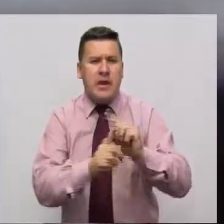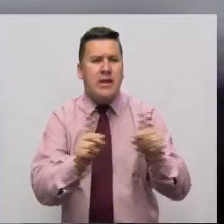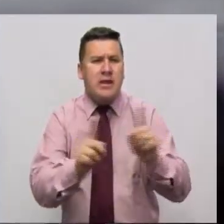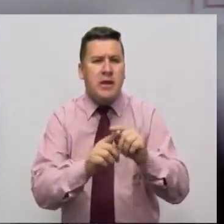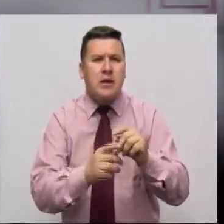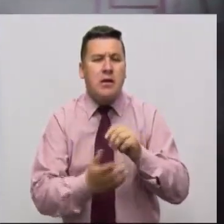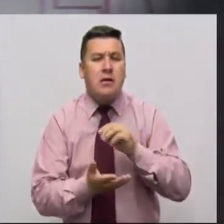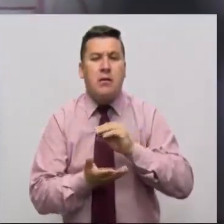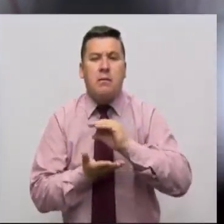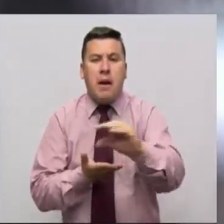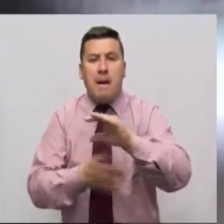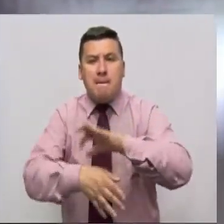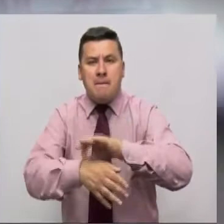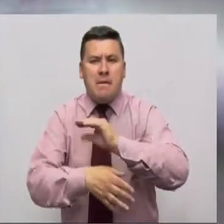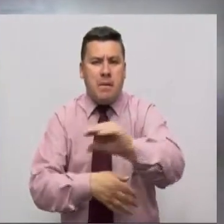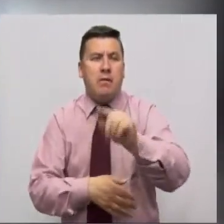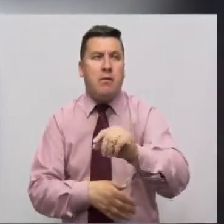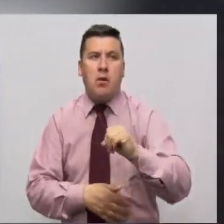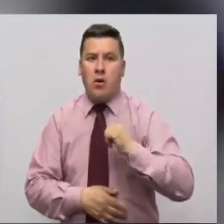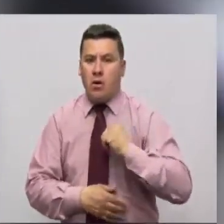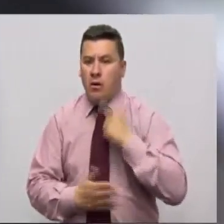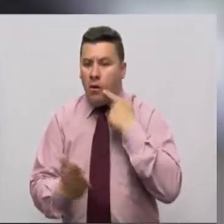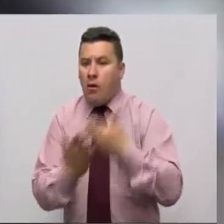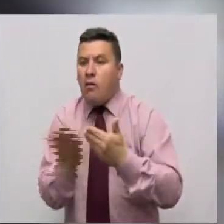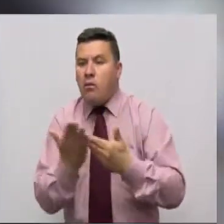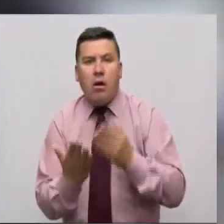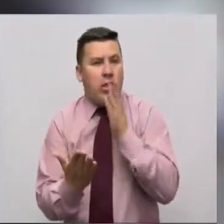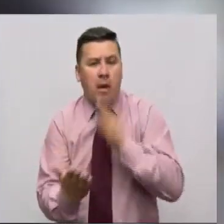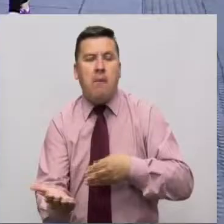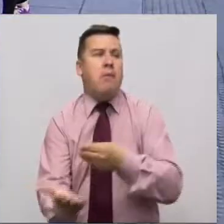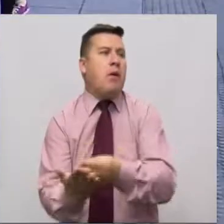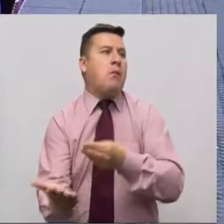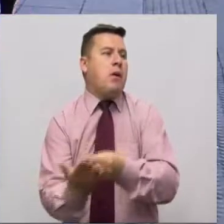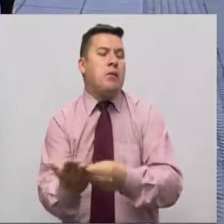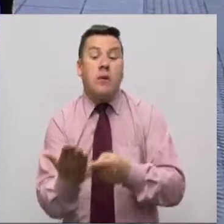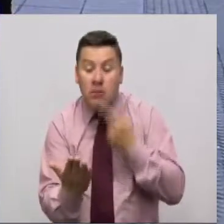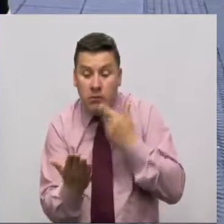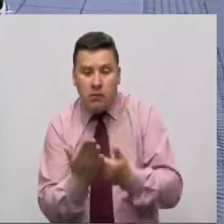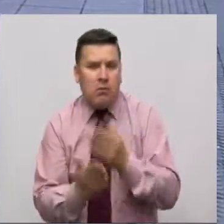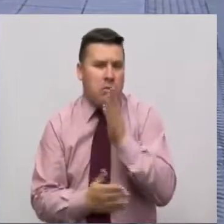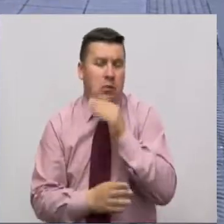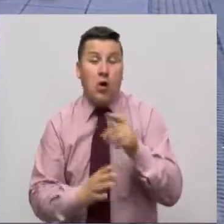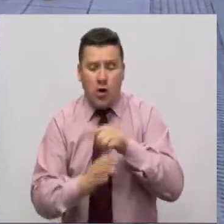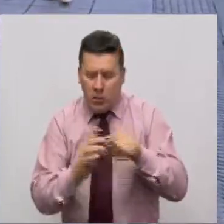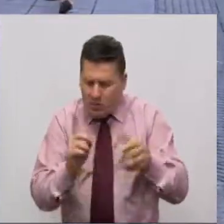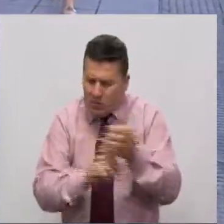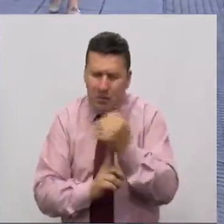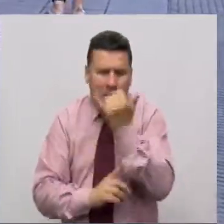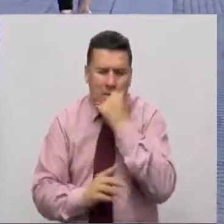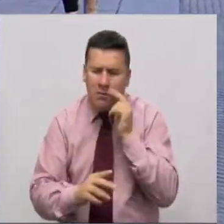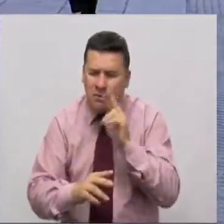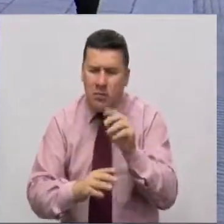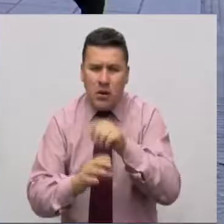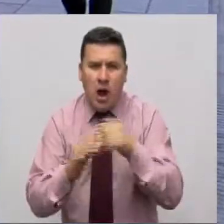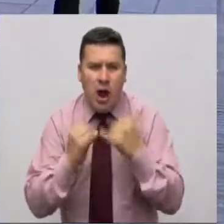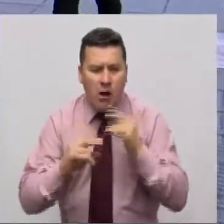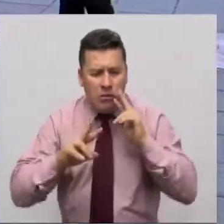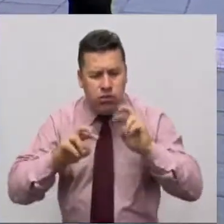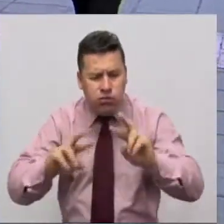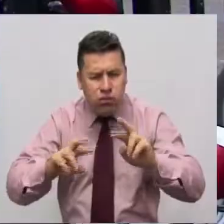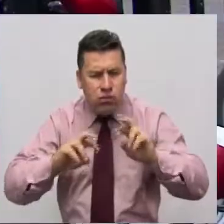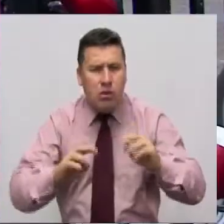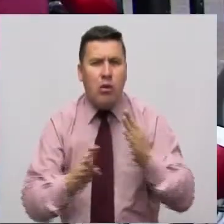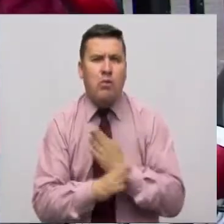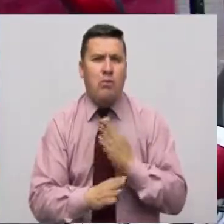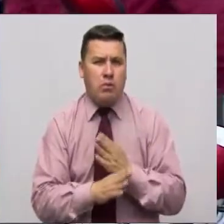a diferentes proveedores médicos sin tener los soportes legales. La Contraloría encontró también irregularidades